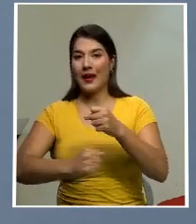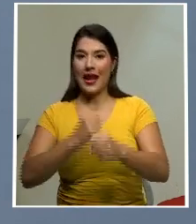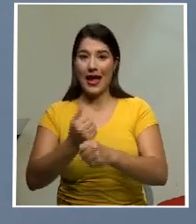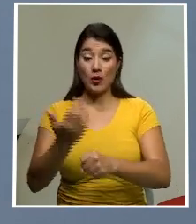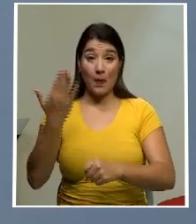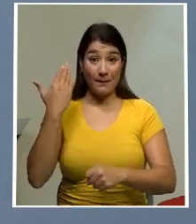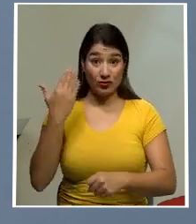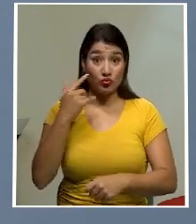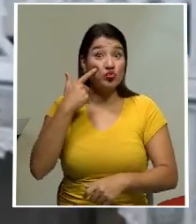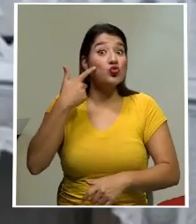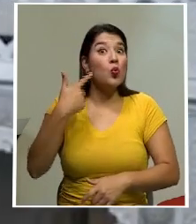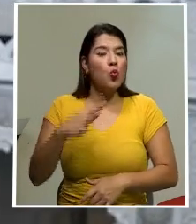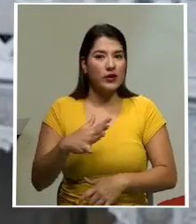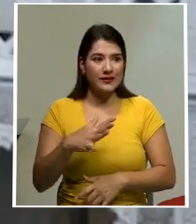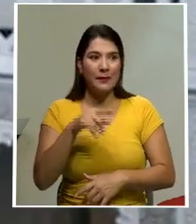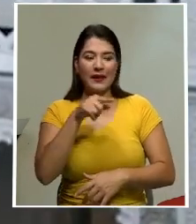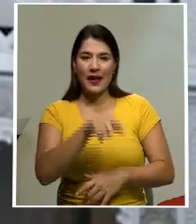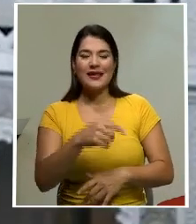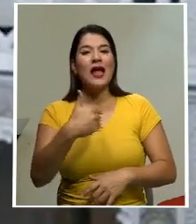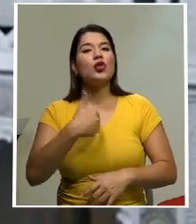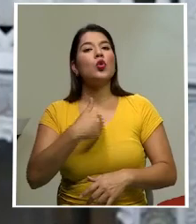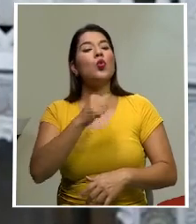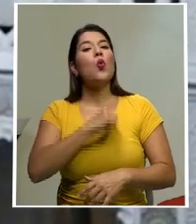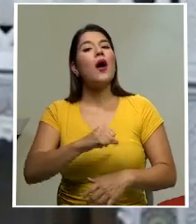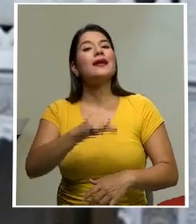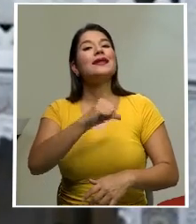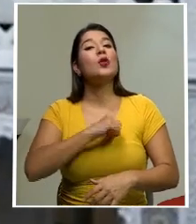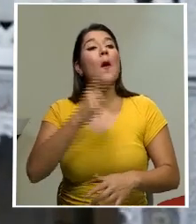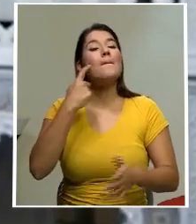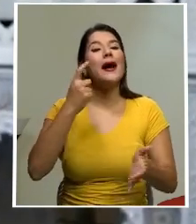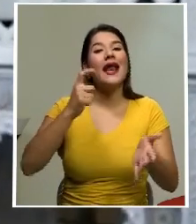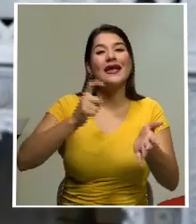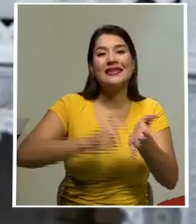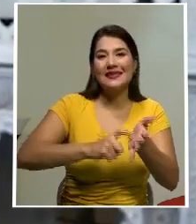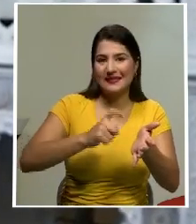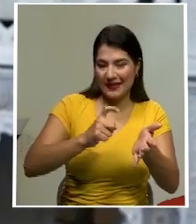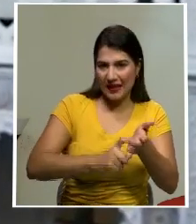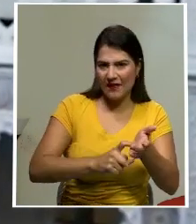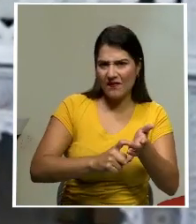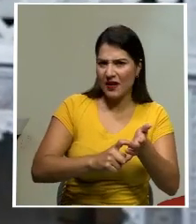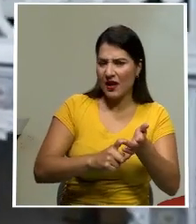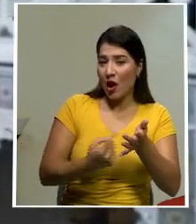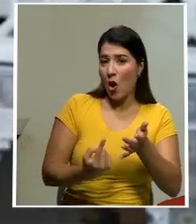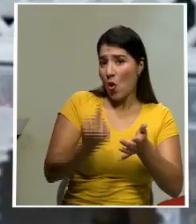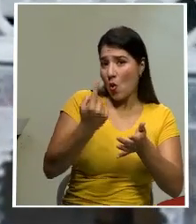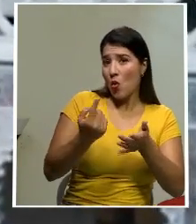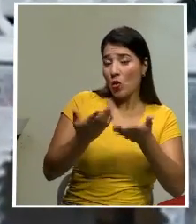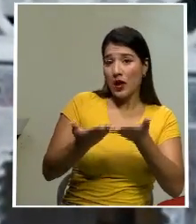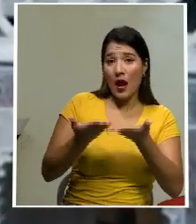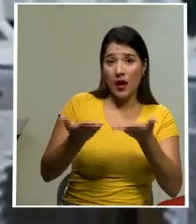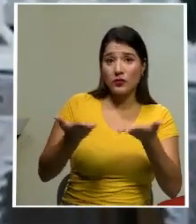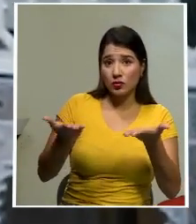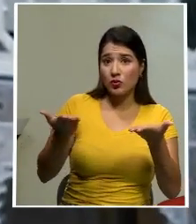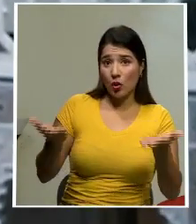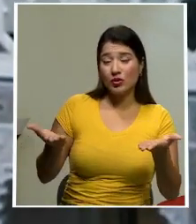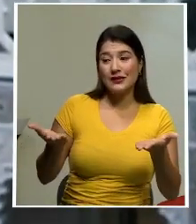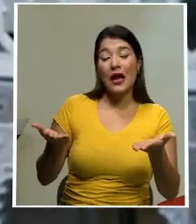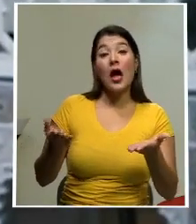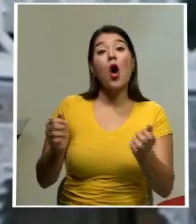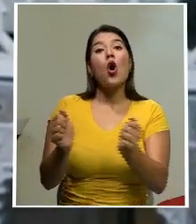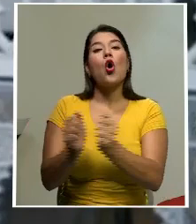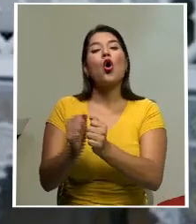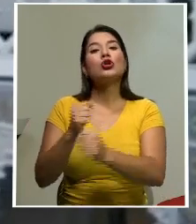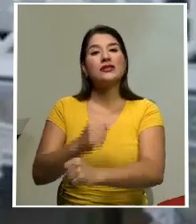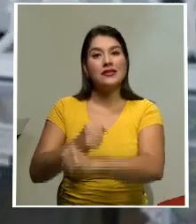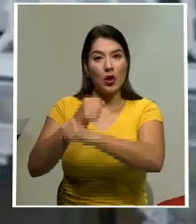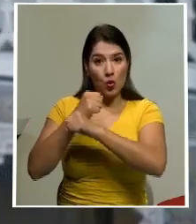cuando supuestamente se ejecutaron acciones para la inscripción de un bien inmueble objeto de un proceso de ejecución hipotecaria. La